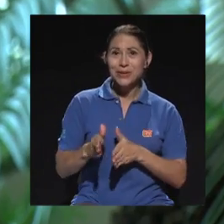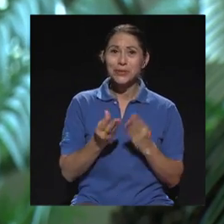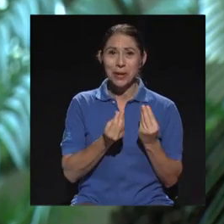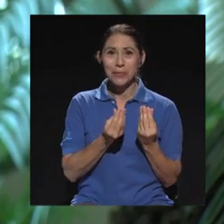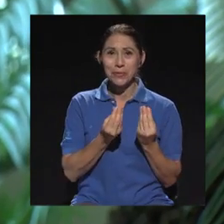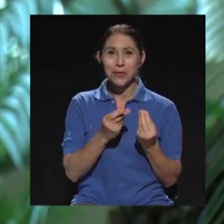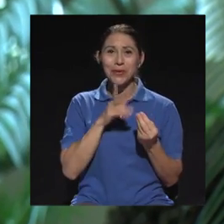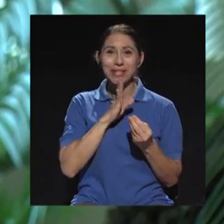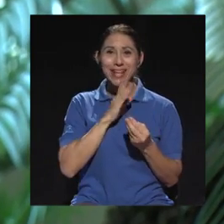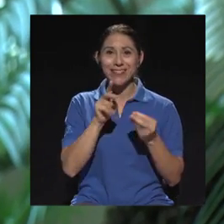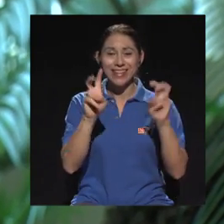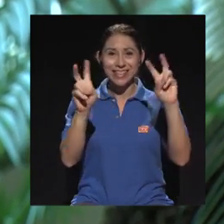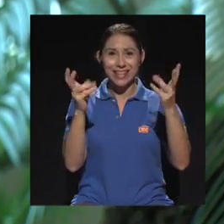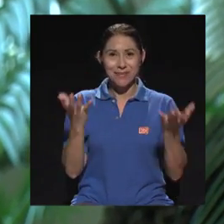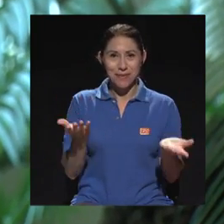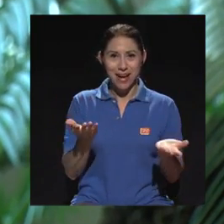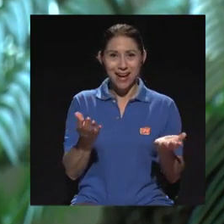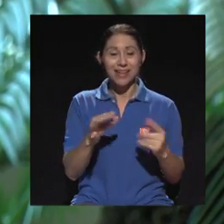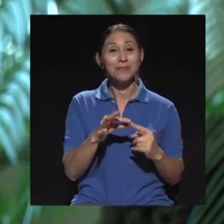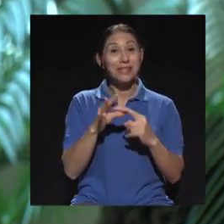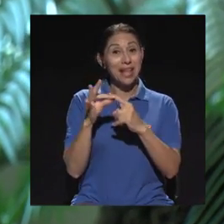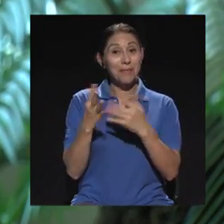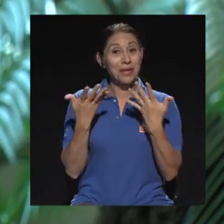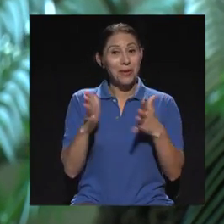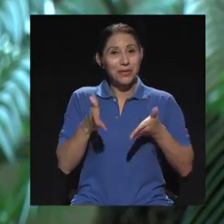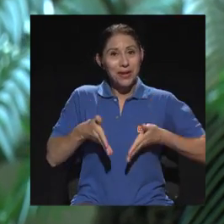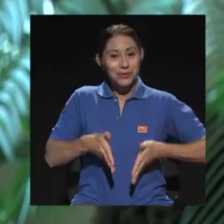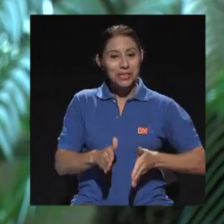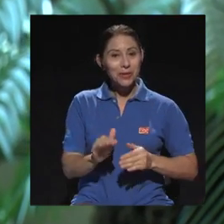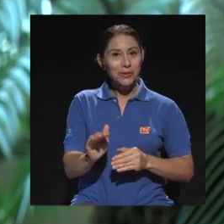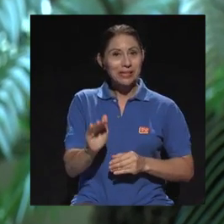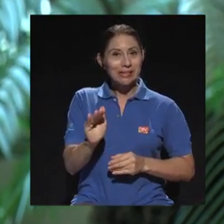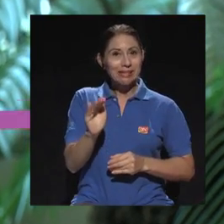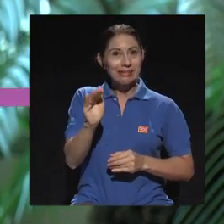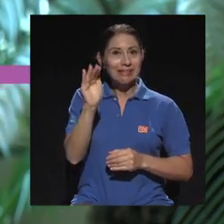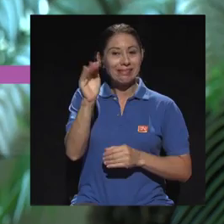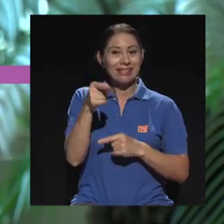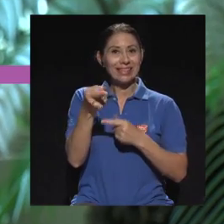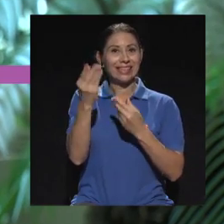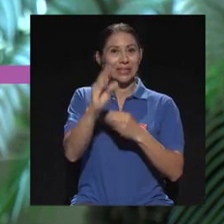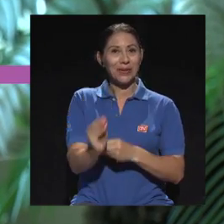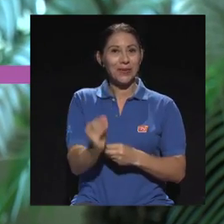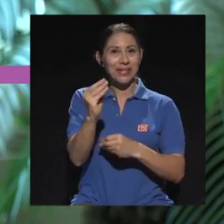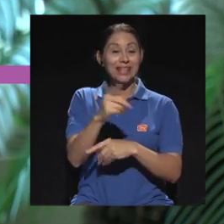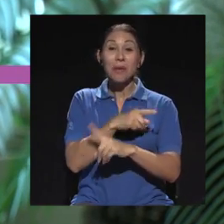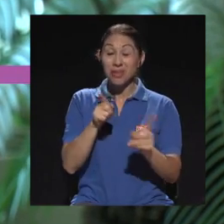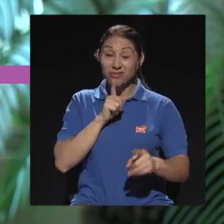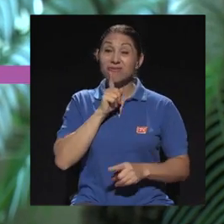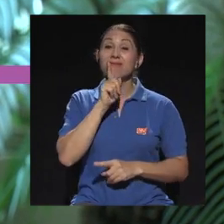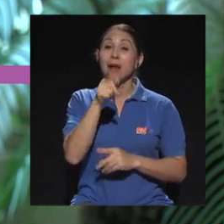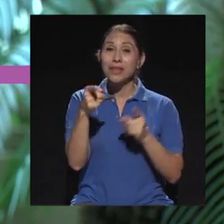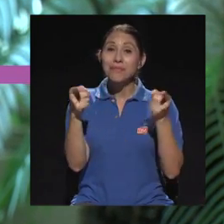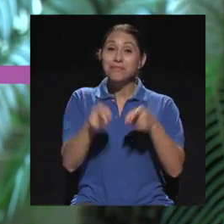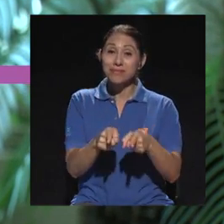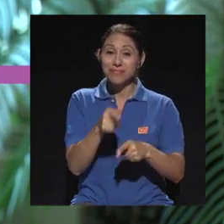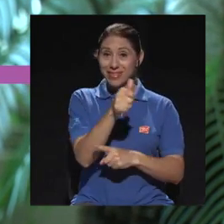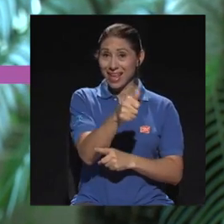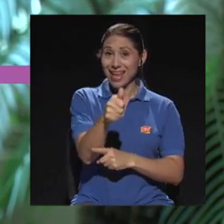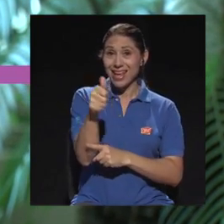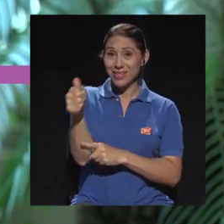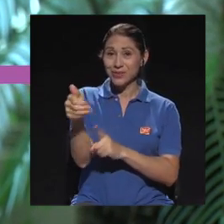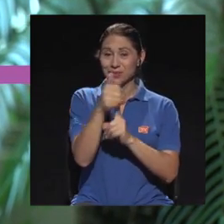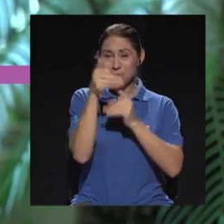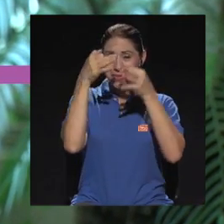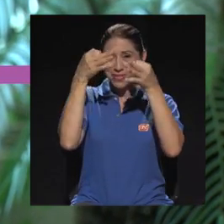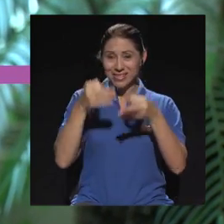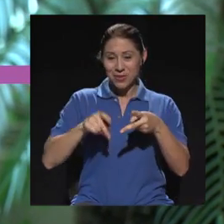miedo cuando se habla de este tema, sobre todo cuando ya van llegando como a ciertas edades, ¿verdad? Pero la realidad nos dice que efectivamente ellos